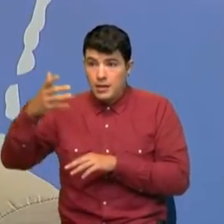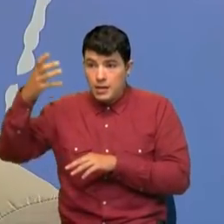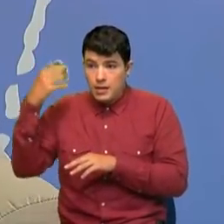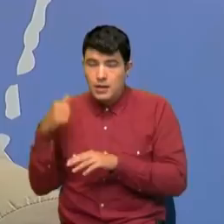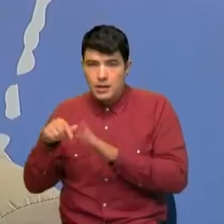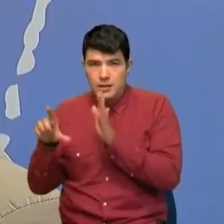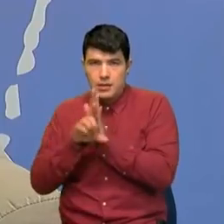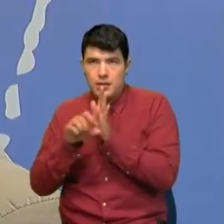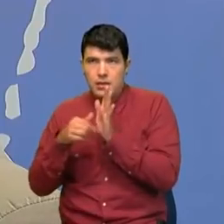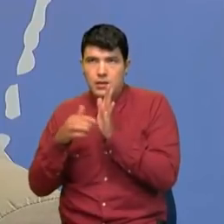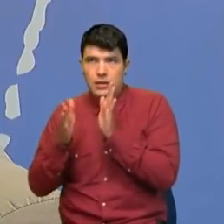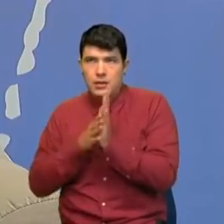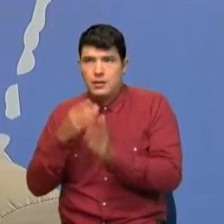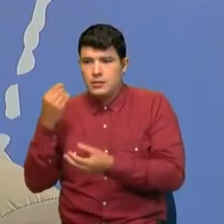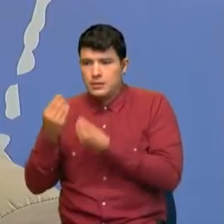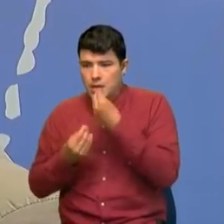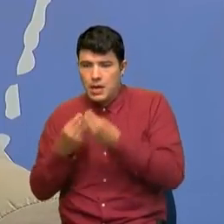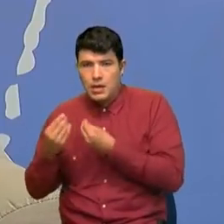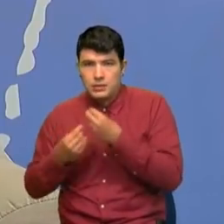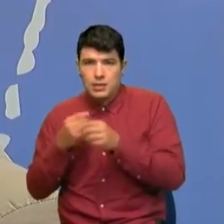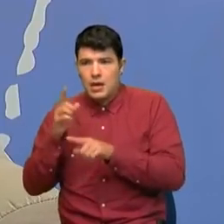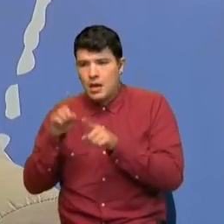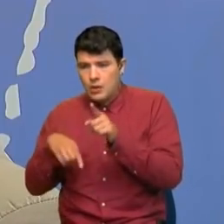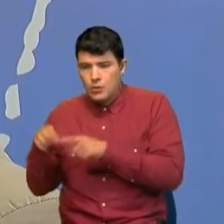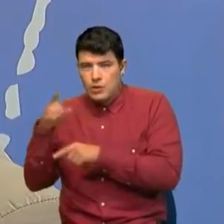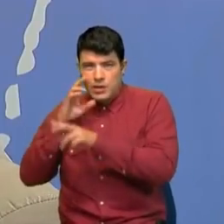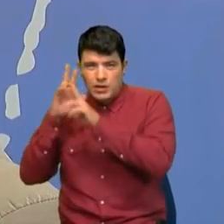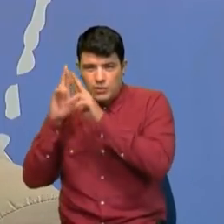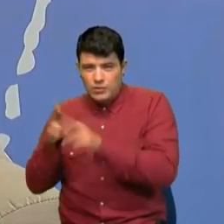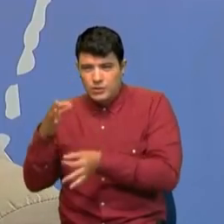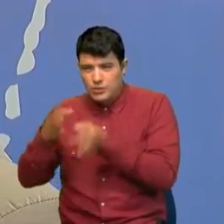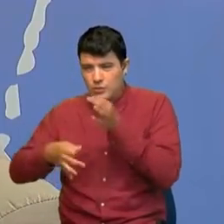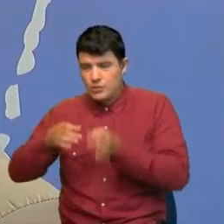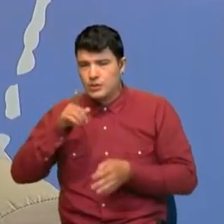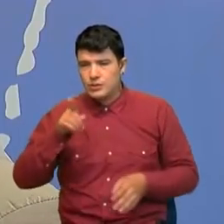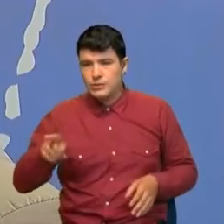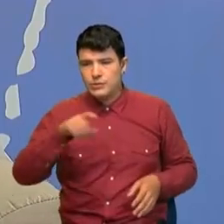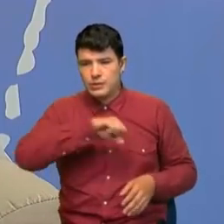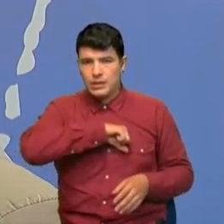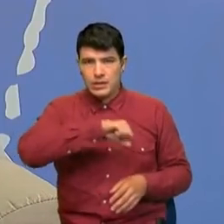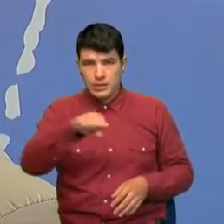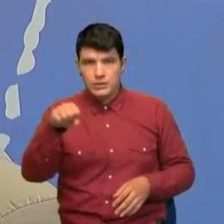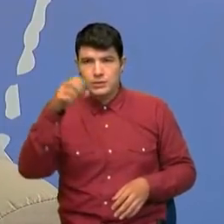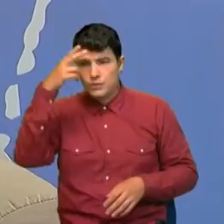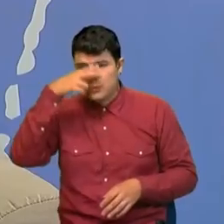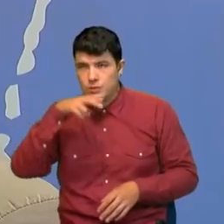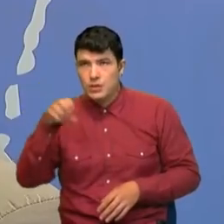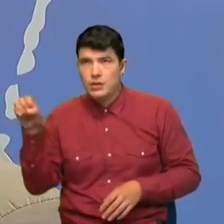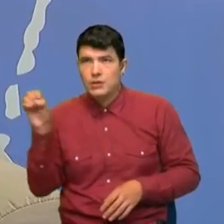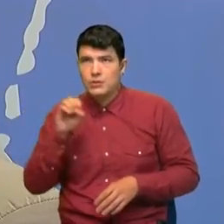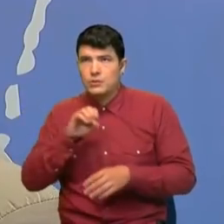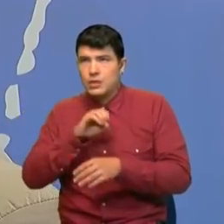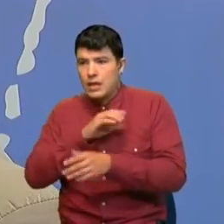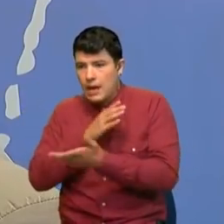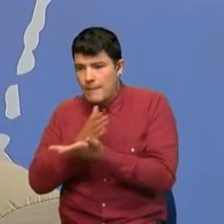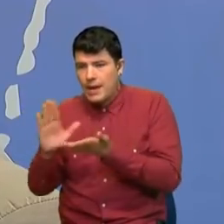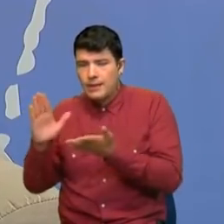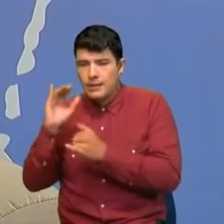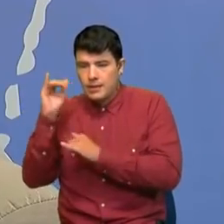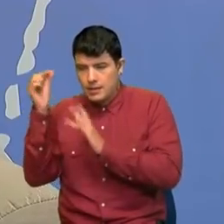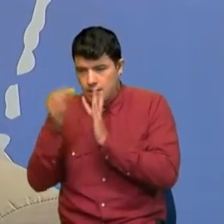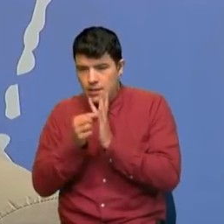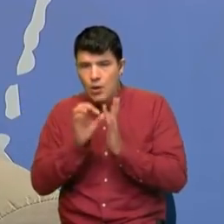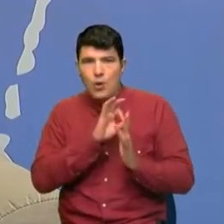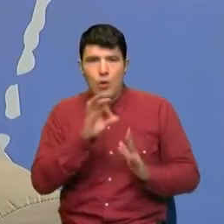legislación se hacía alguna distinción jurídica frente a los derechos que tenían los hijos, llamémoslos extramatrimoniales, y los